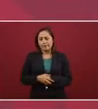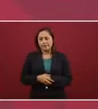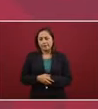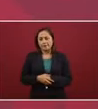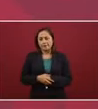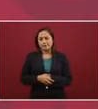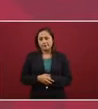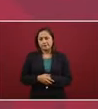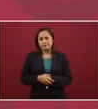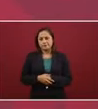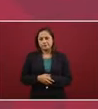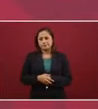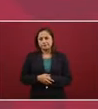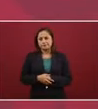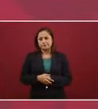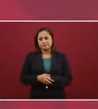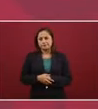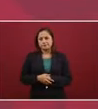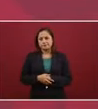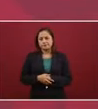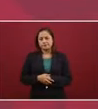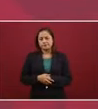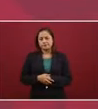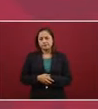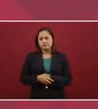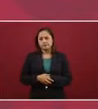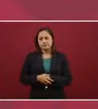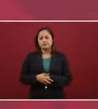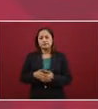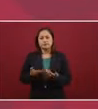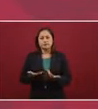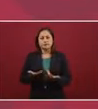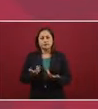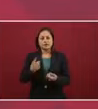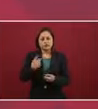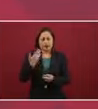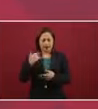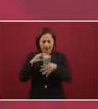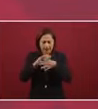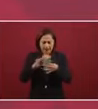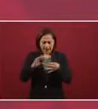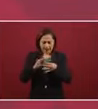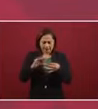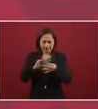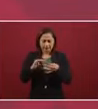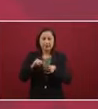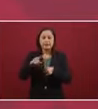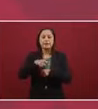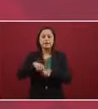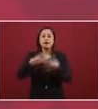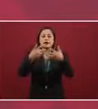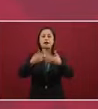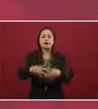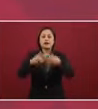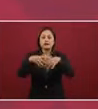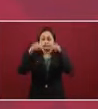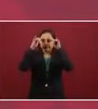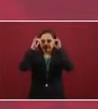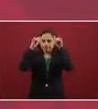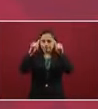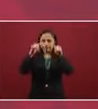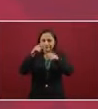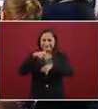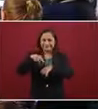en las matanzas de reses, en los rastros que todavía hay